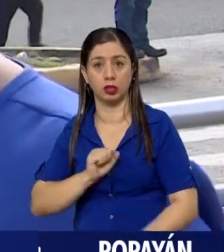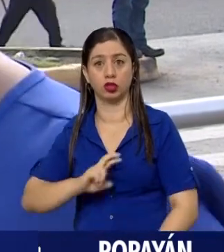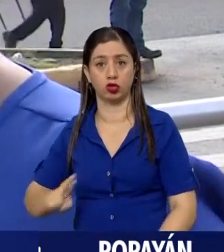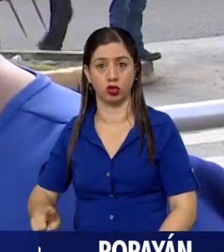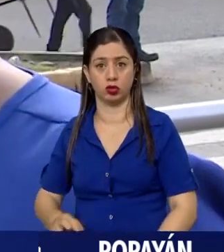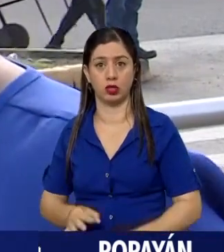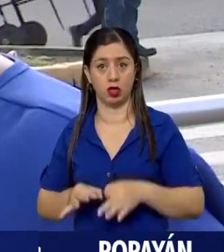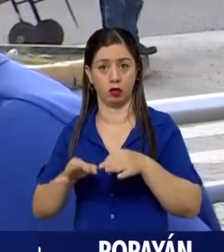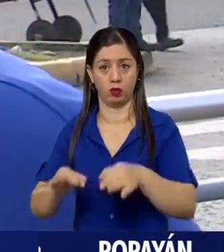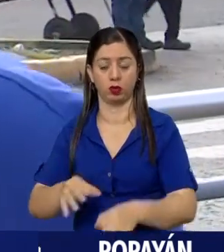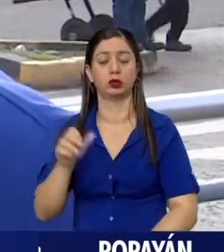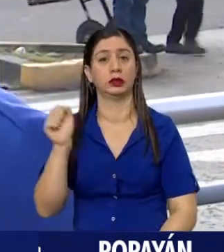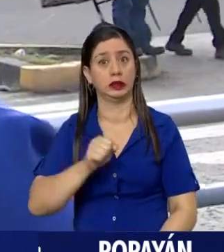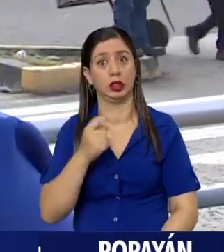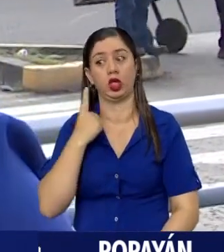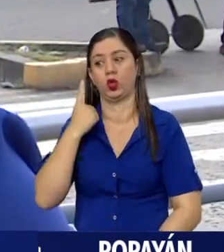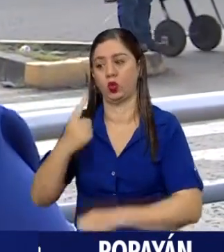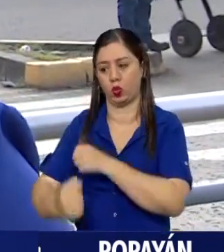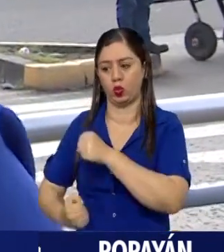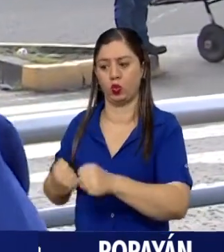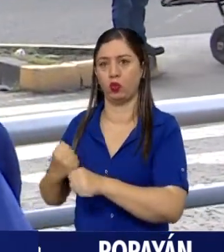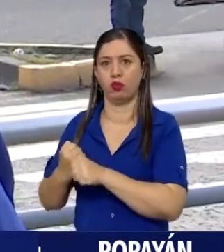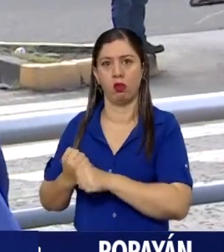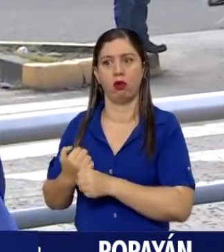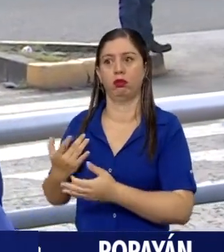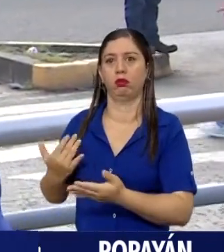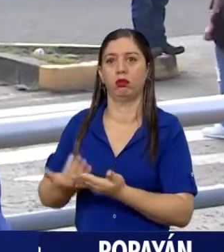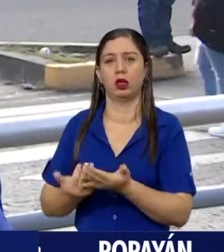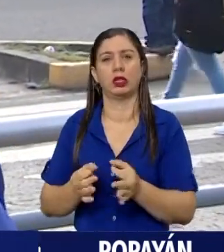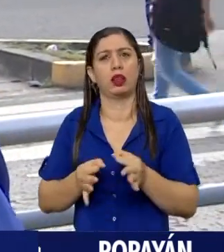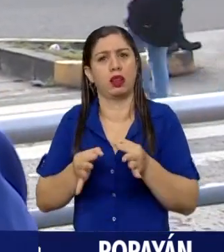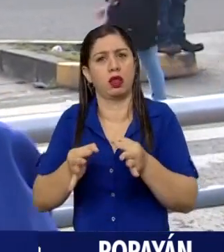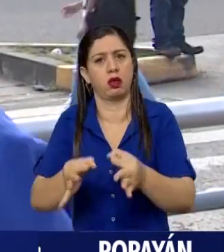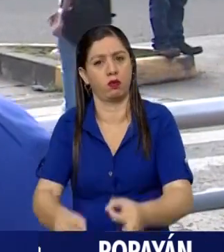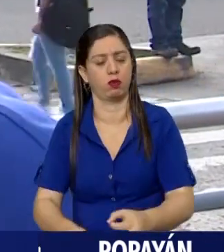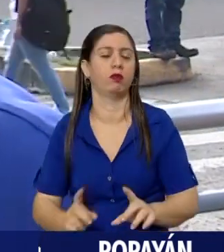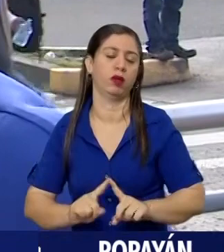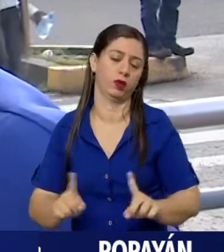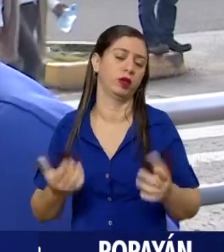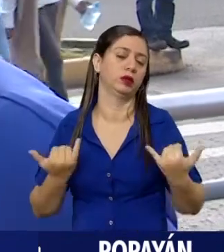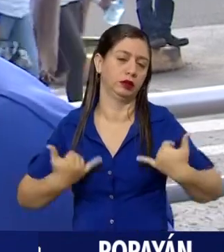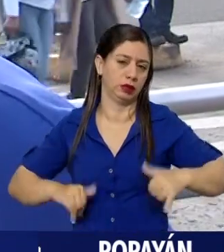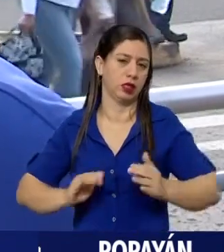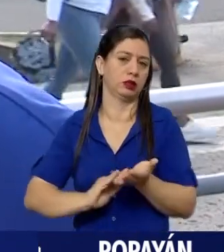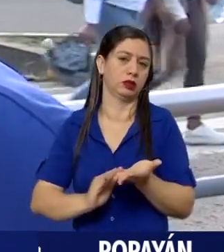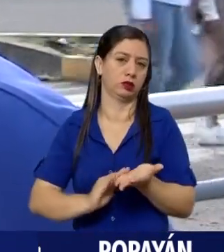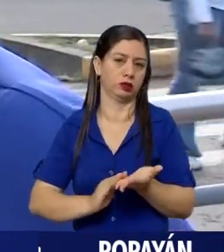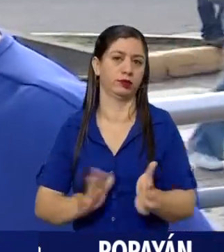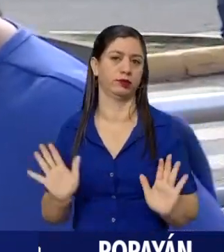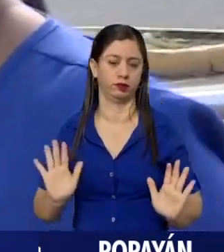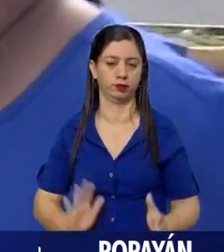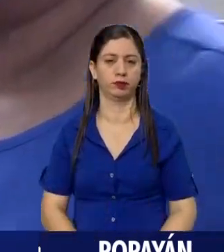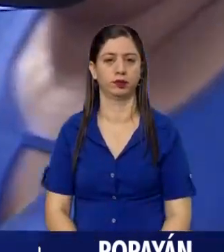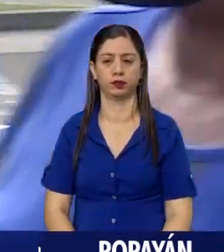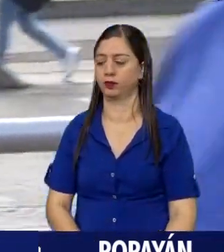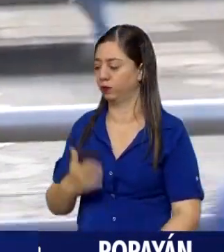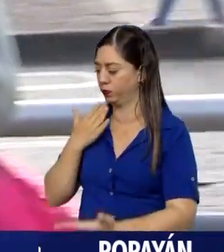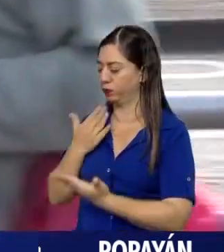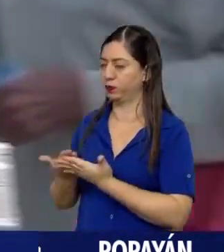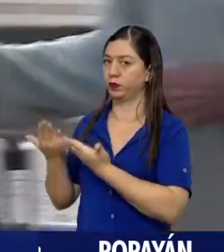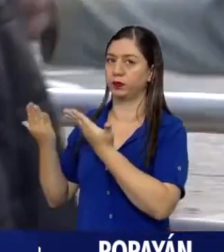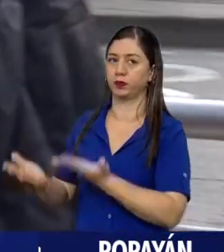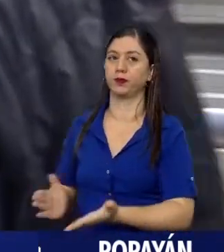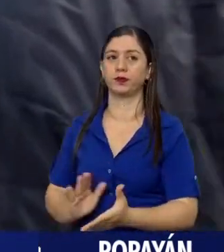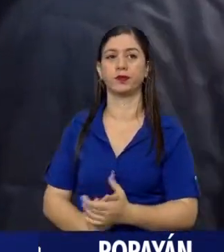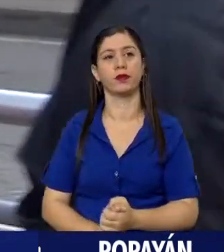Sí, se demoró un año, prácticamente un año, es mucha demora, pero bueno, por lo menos ya se restableció la estación. Muchas gracias. Bueno, mire,